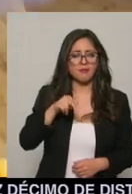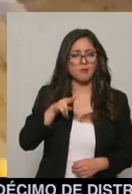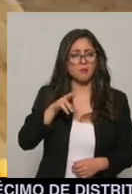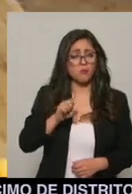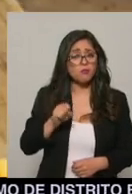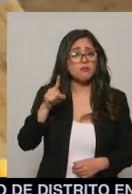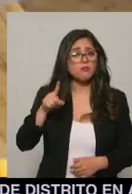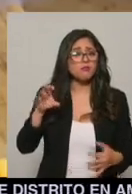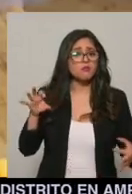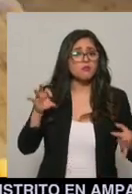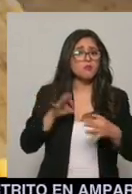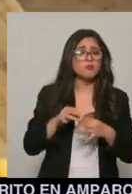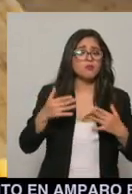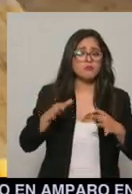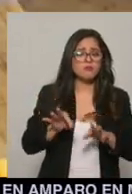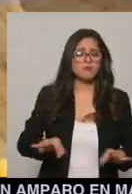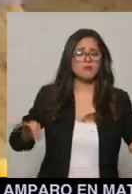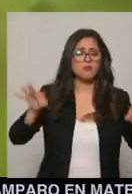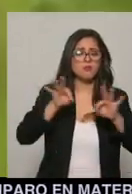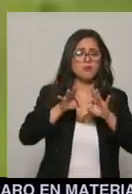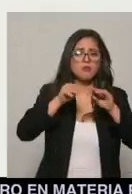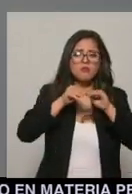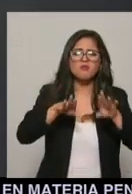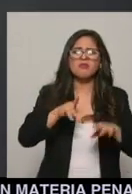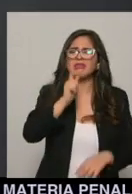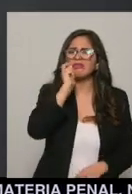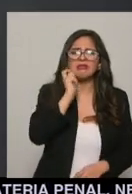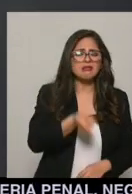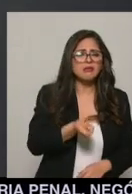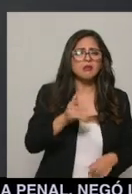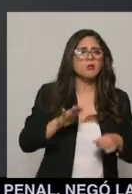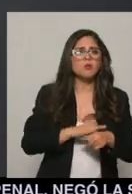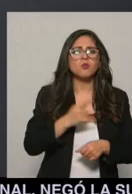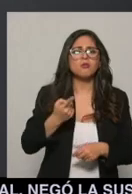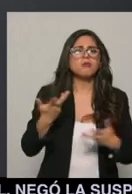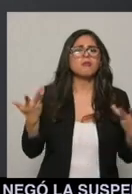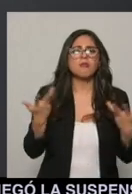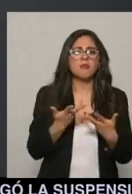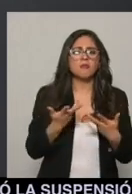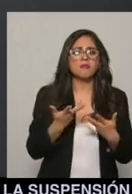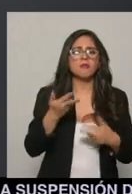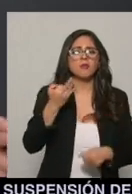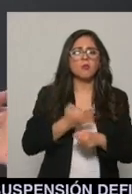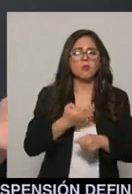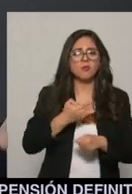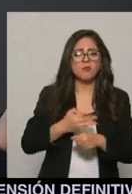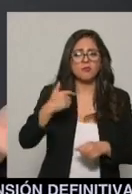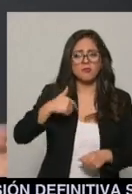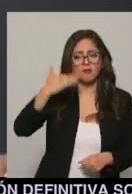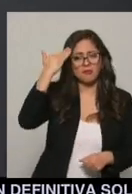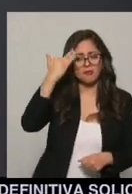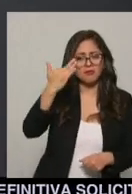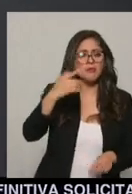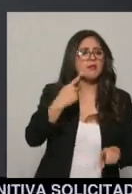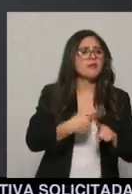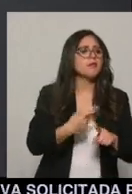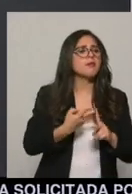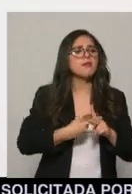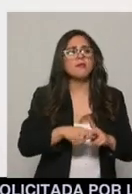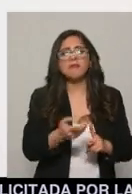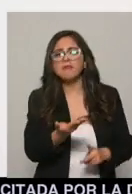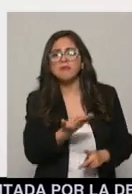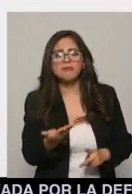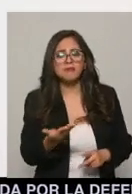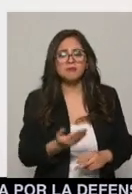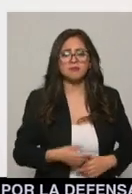este importantísimo evento, de qué se trata y por qué lo están realizando justamente en esta temporada. ¿Quién empieza? Sí,